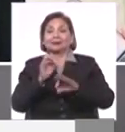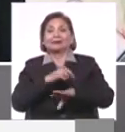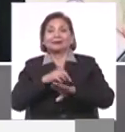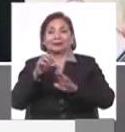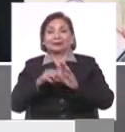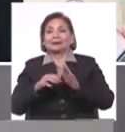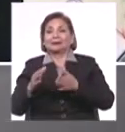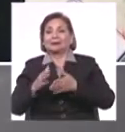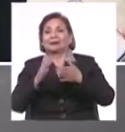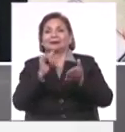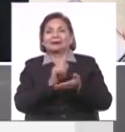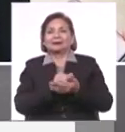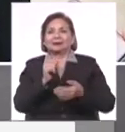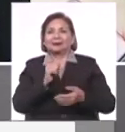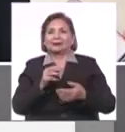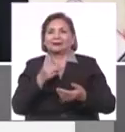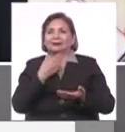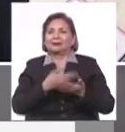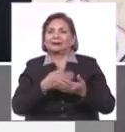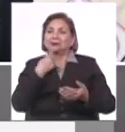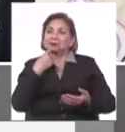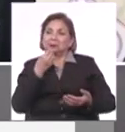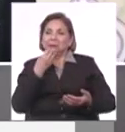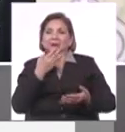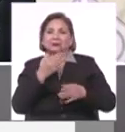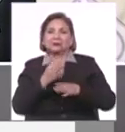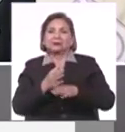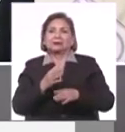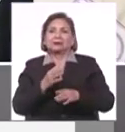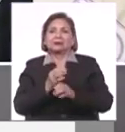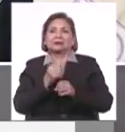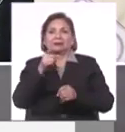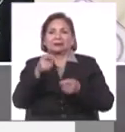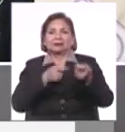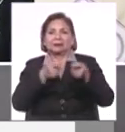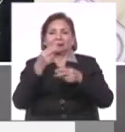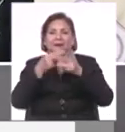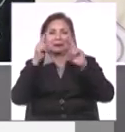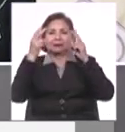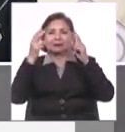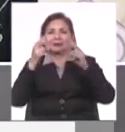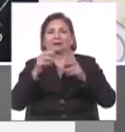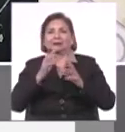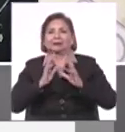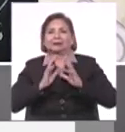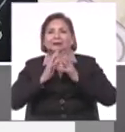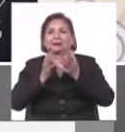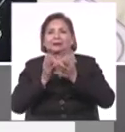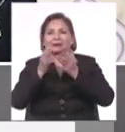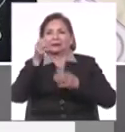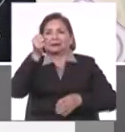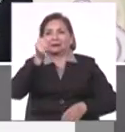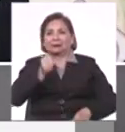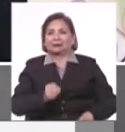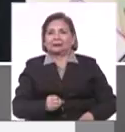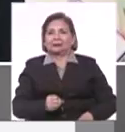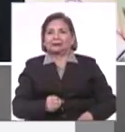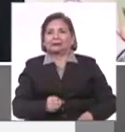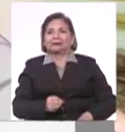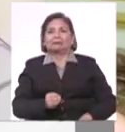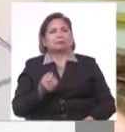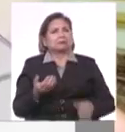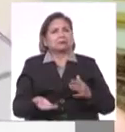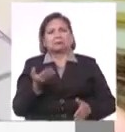la transitabilidad, que bueno, es una obra que se llama, o está denominada, ¿no?, Circunvalación Sur, ¿no?, que tiene un promedio